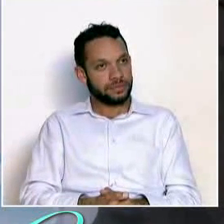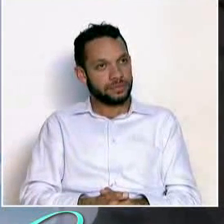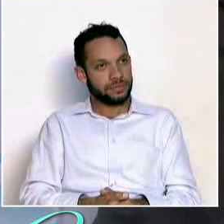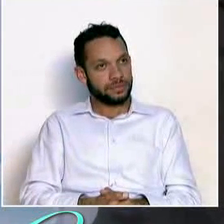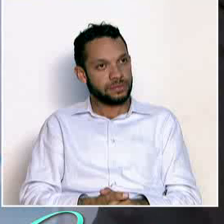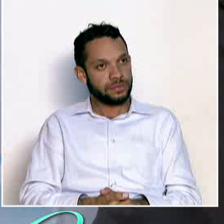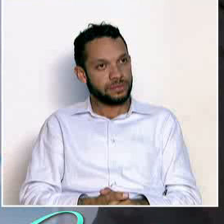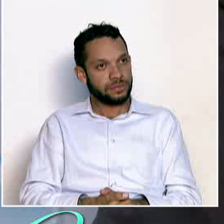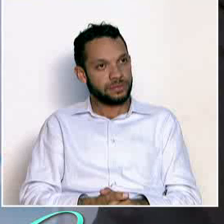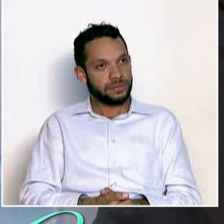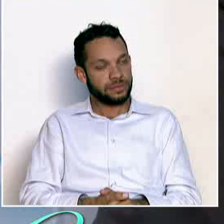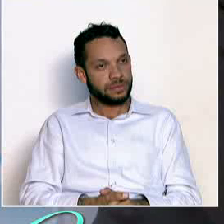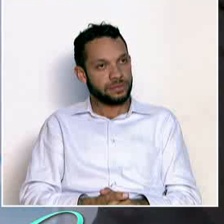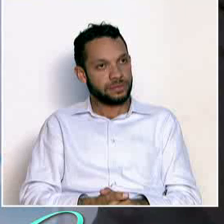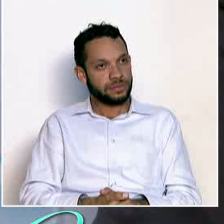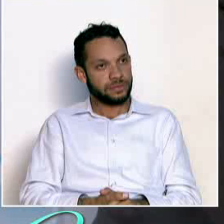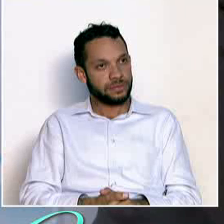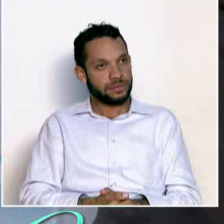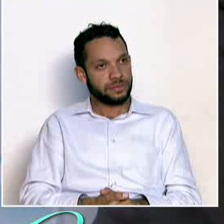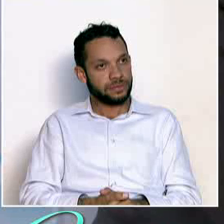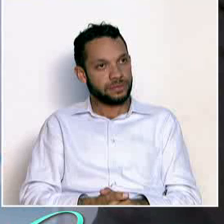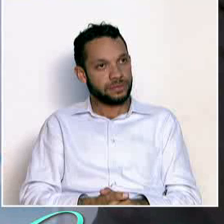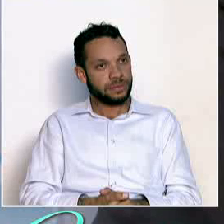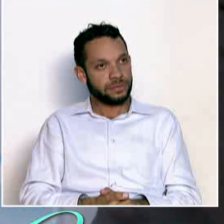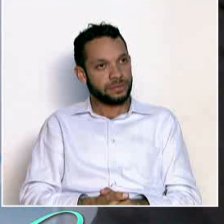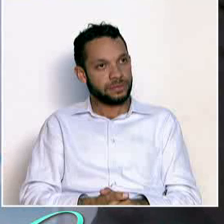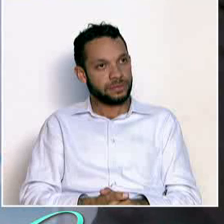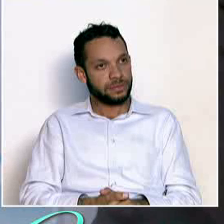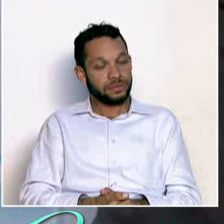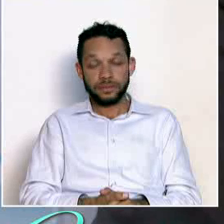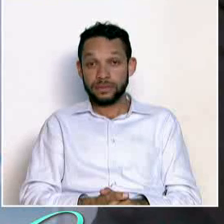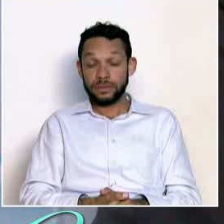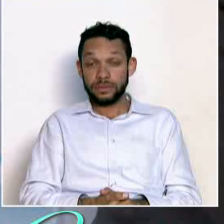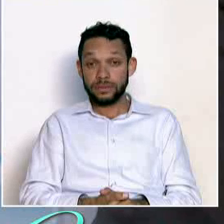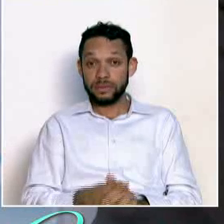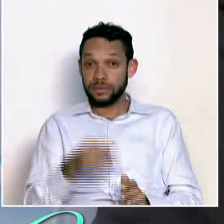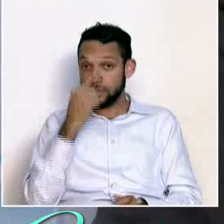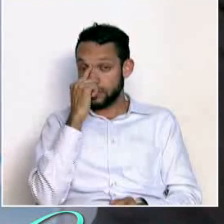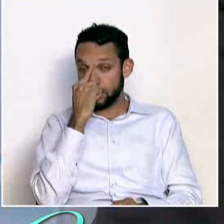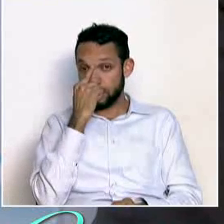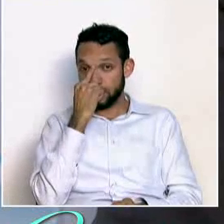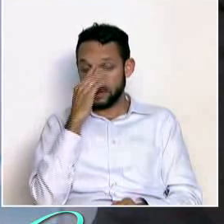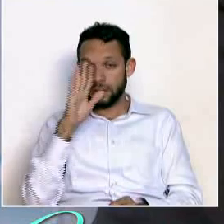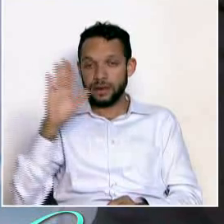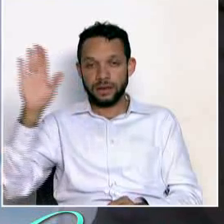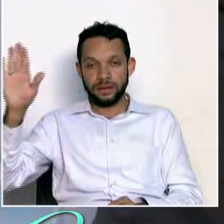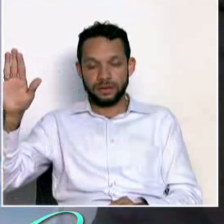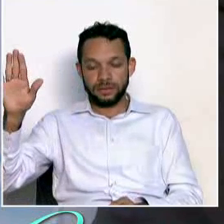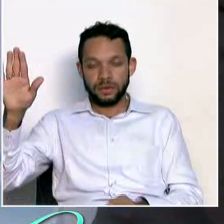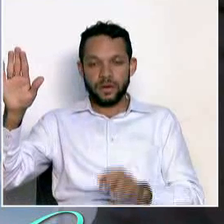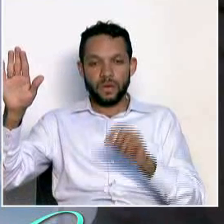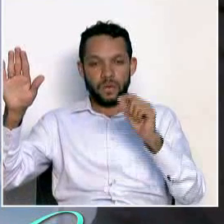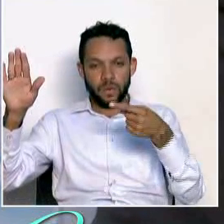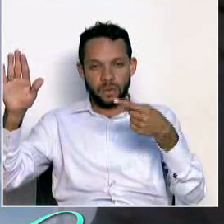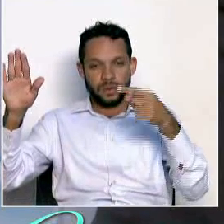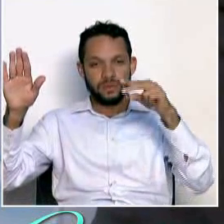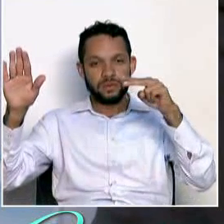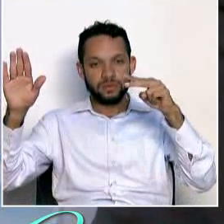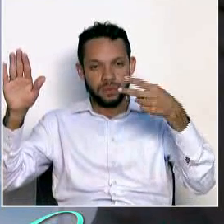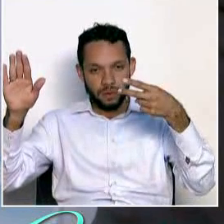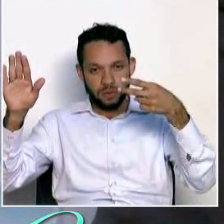brazo continúa flotando, flotando, flotando, y el sueño es más profundo, dos, más